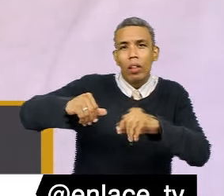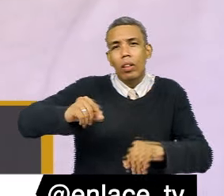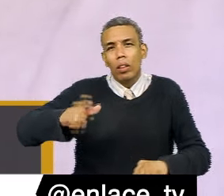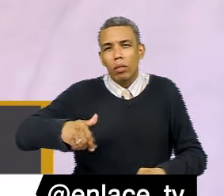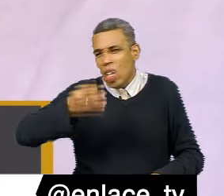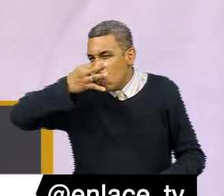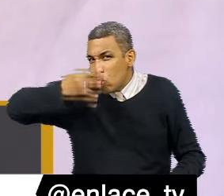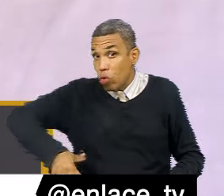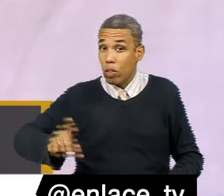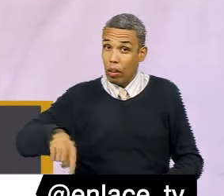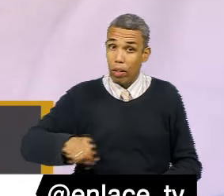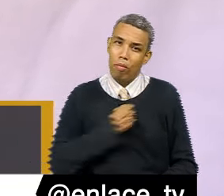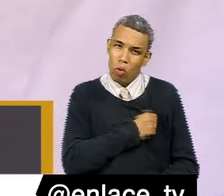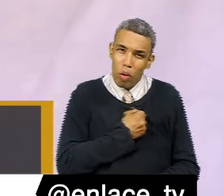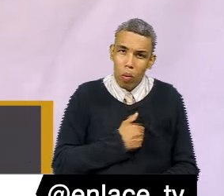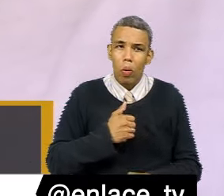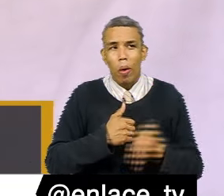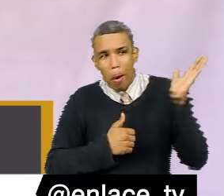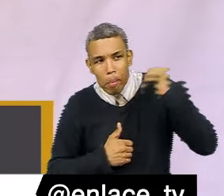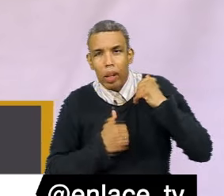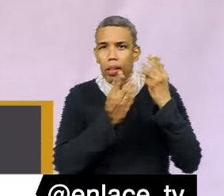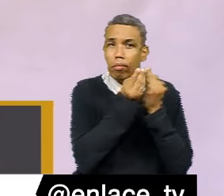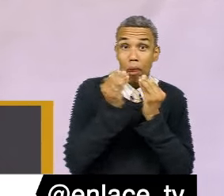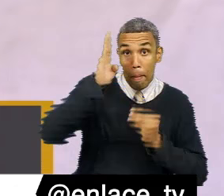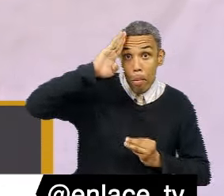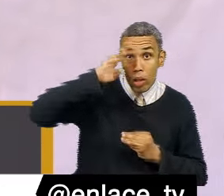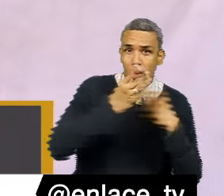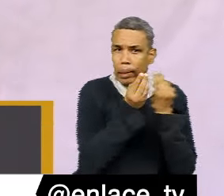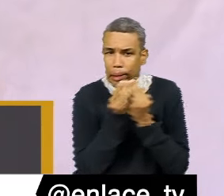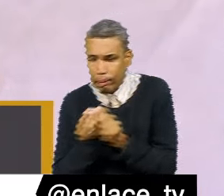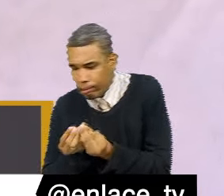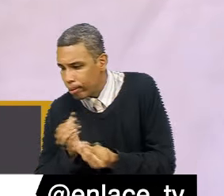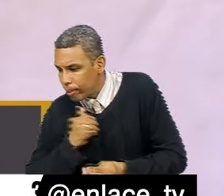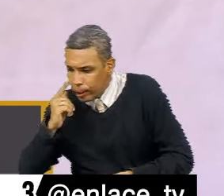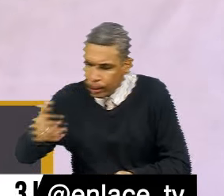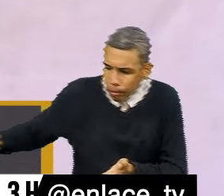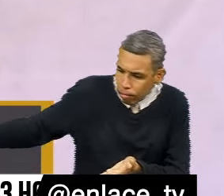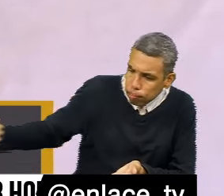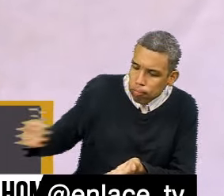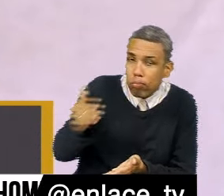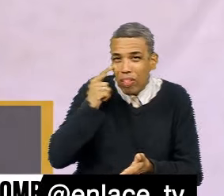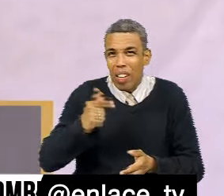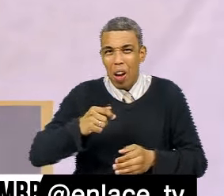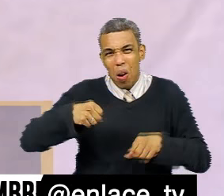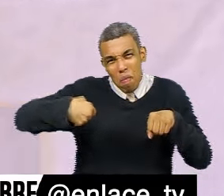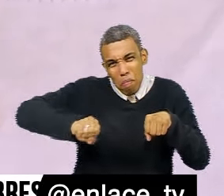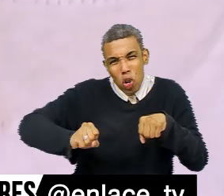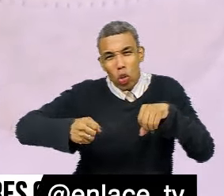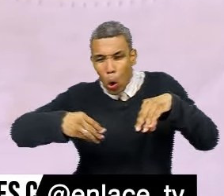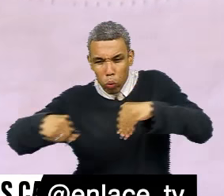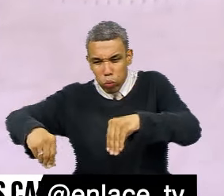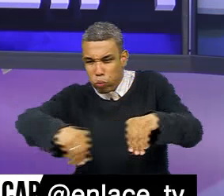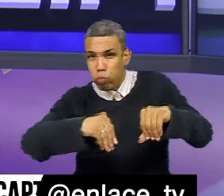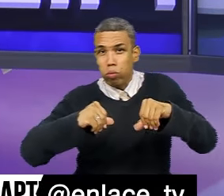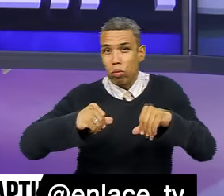se quemó, porque los neumáticos de la moto se encuentran adheridos al pavimento. Eso es lo que nosotros estamos pidiéndoles a ellos.